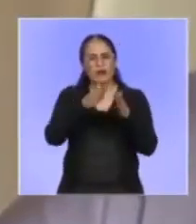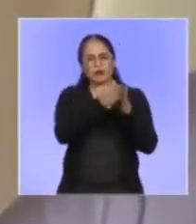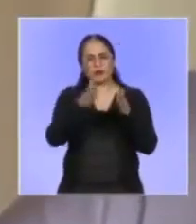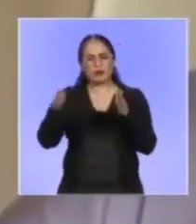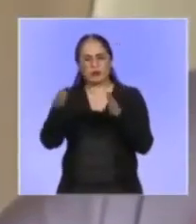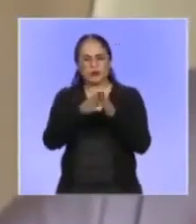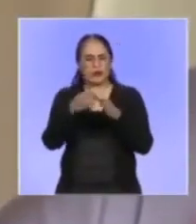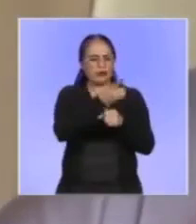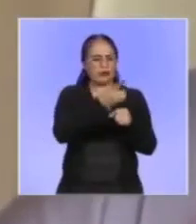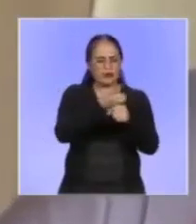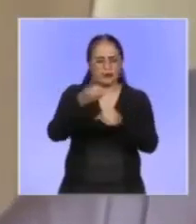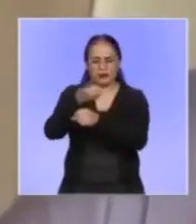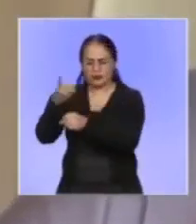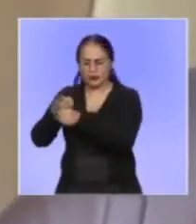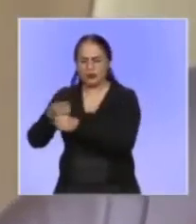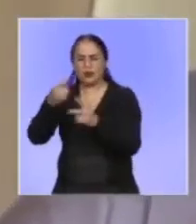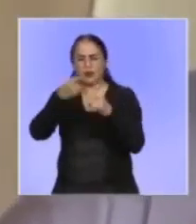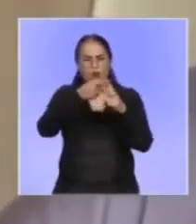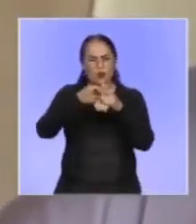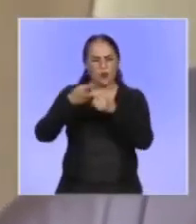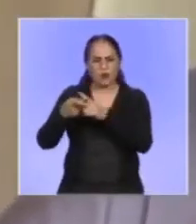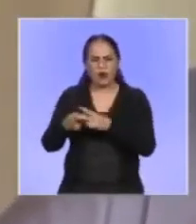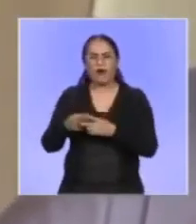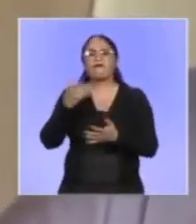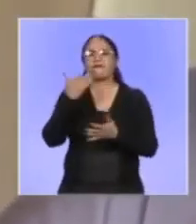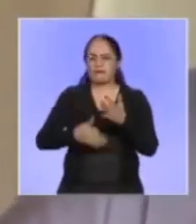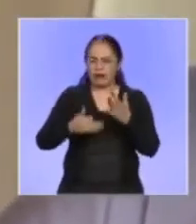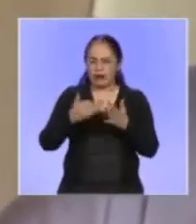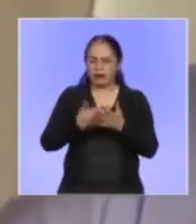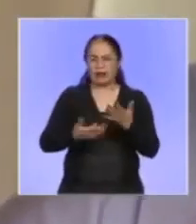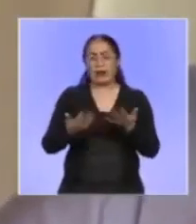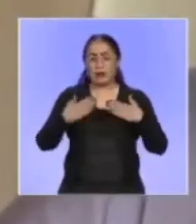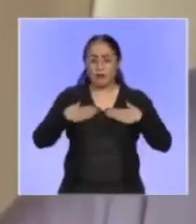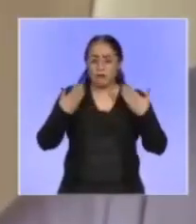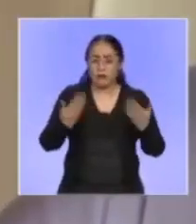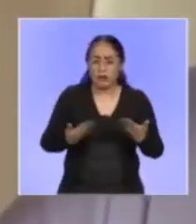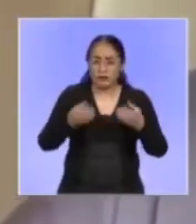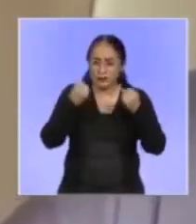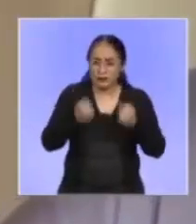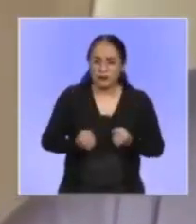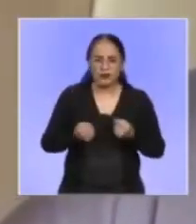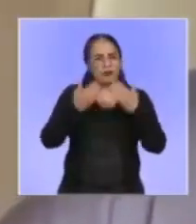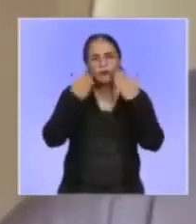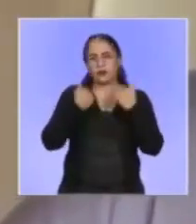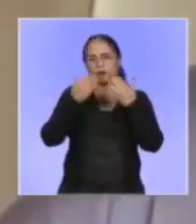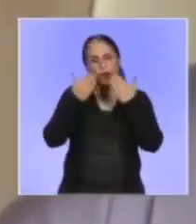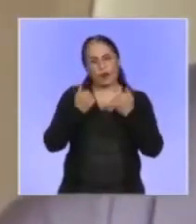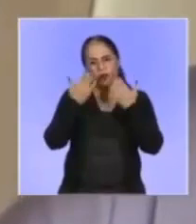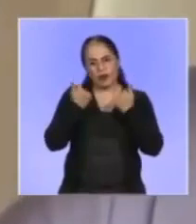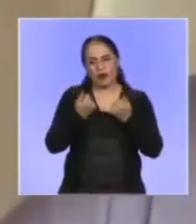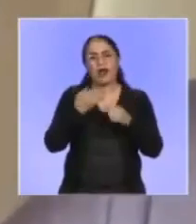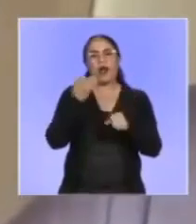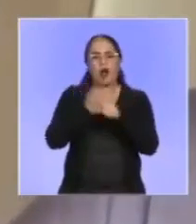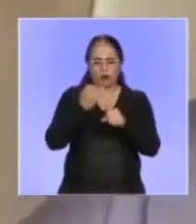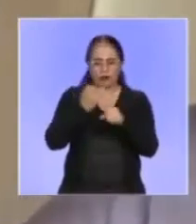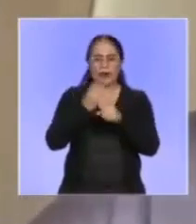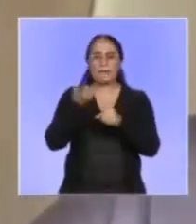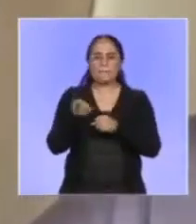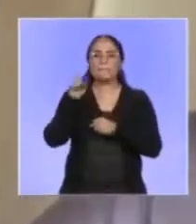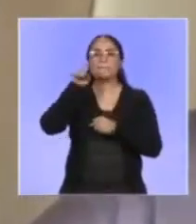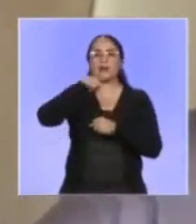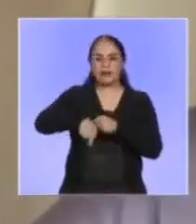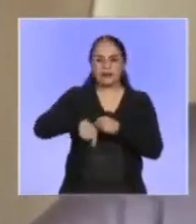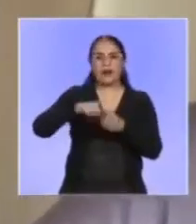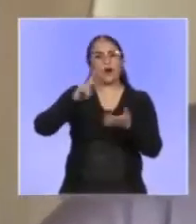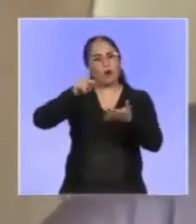trabajo de reforma electoral también contemple establecer el voto electrónico y mantener como causales de nulidad en las elecciones